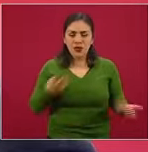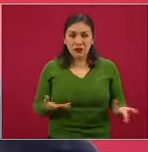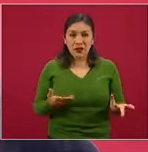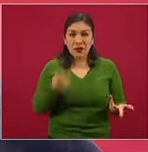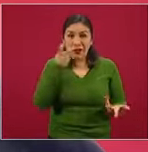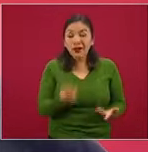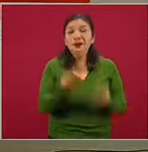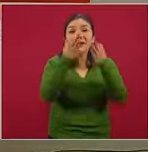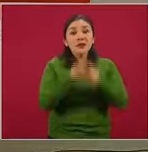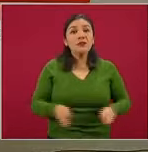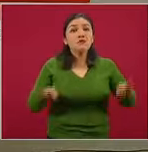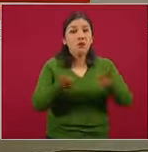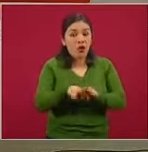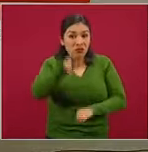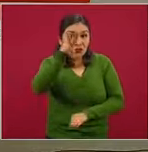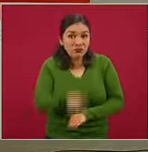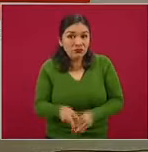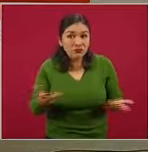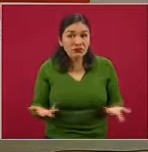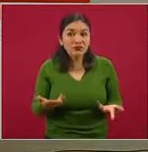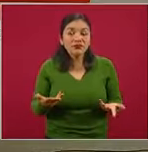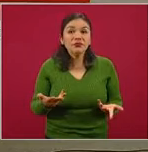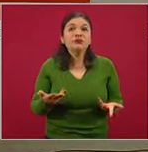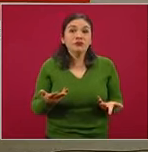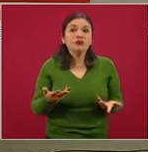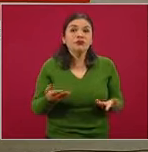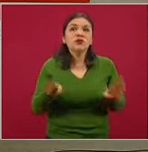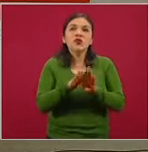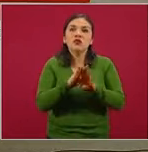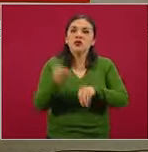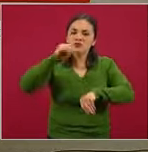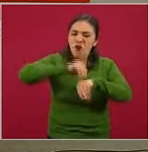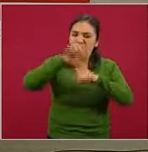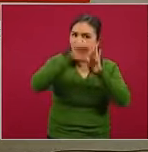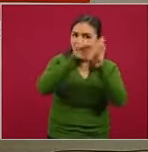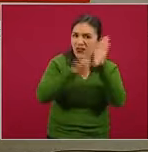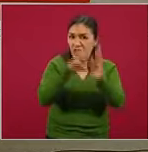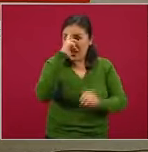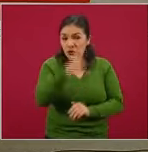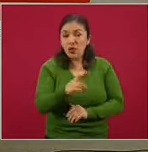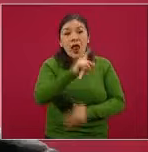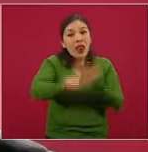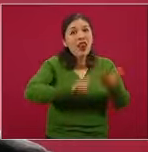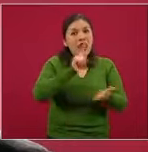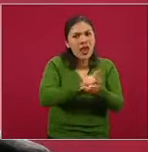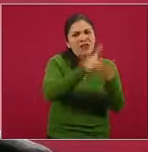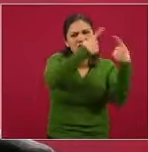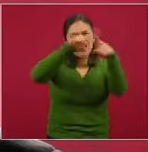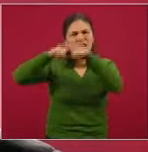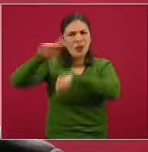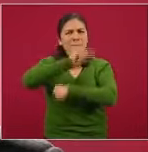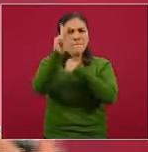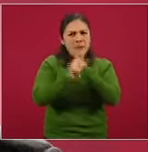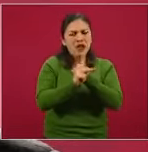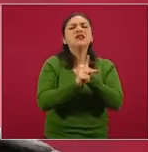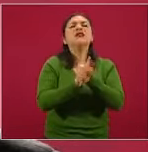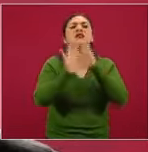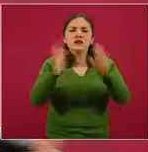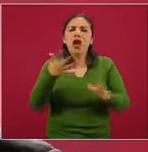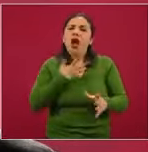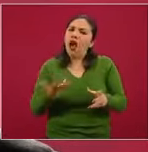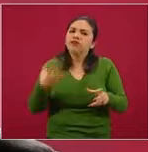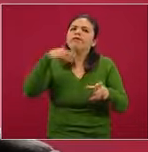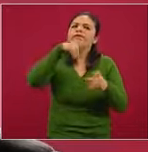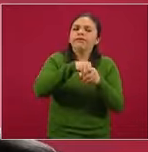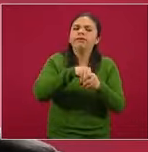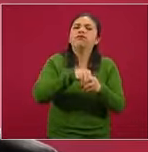son tan importantes esas referencias de estándares éticos que en la legislación de varios países se incorpora o